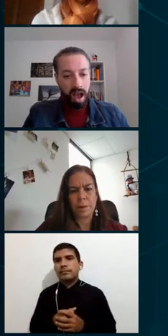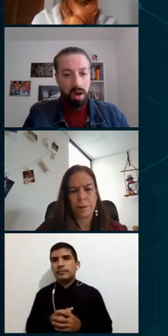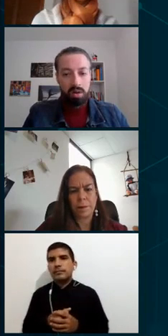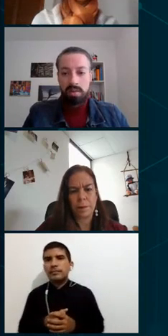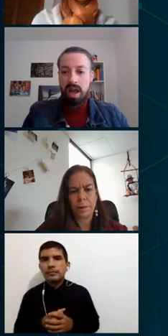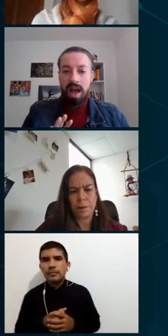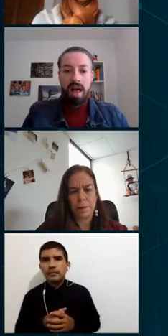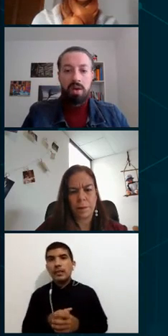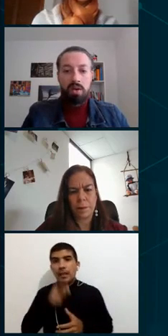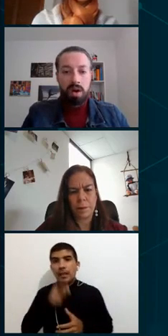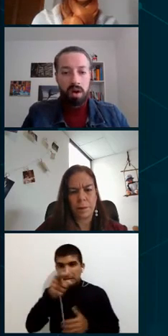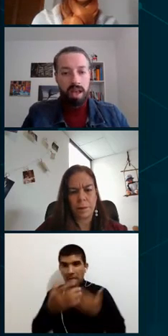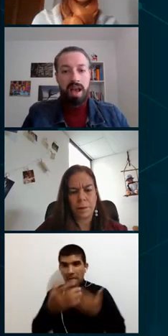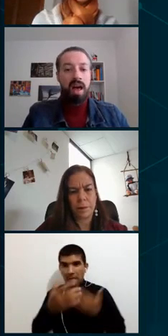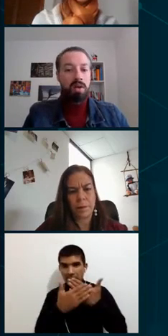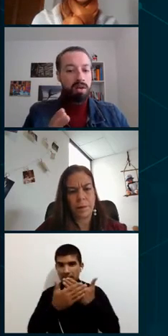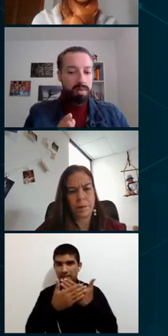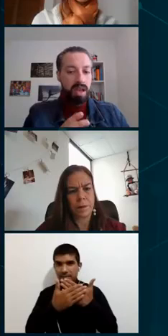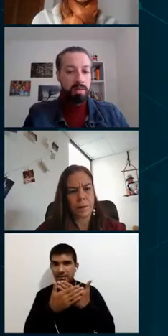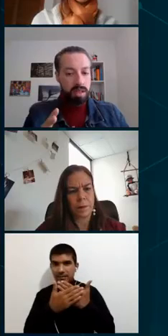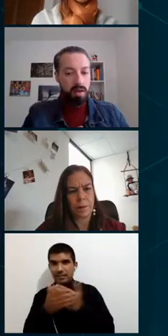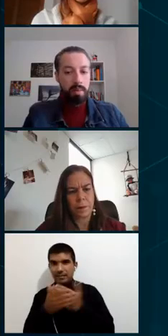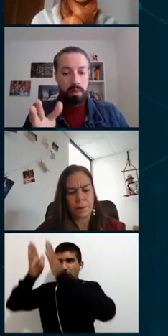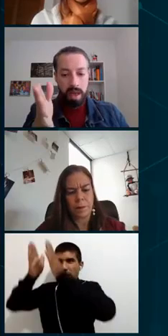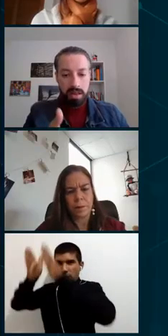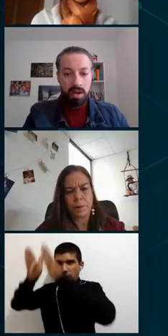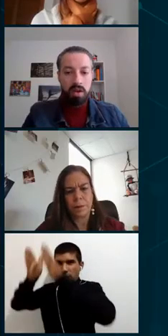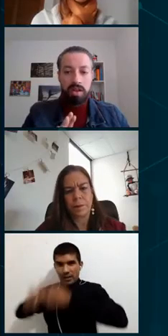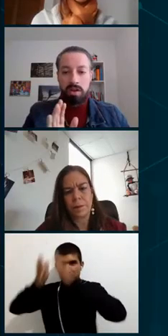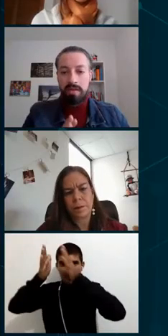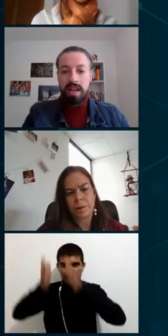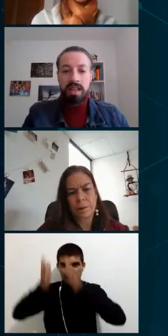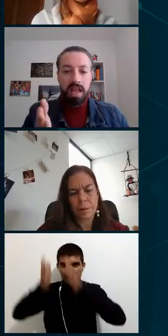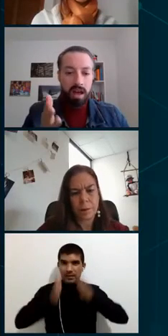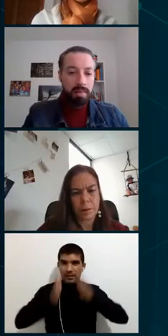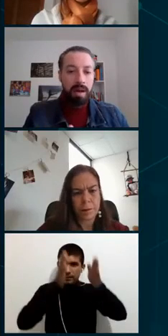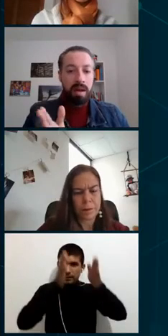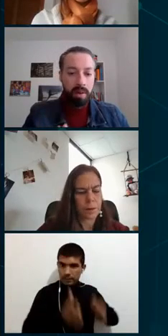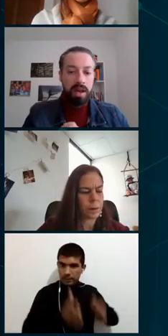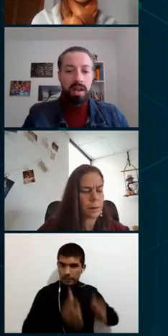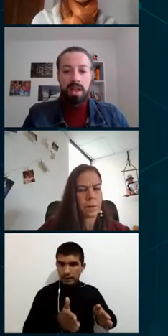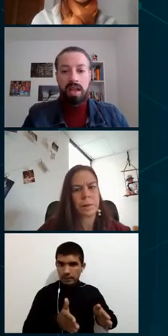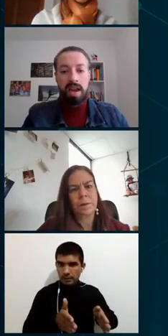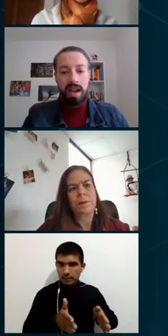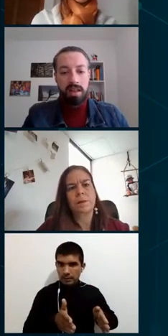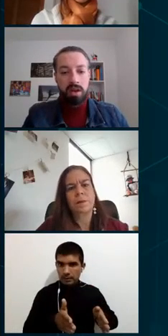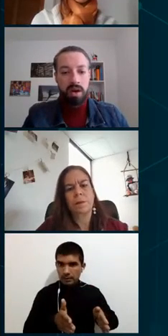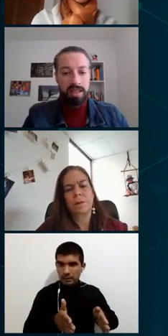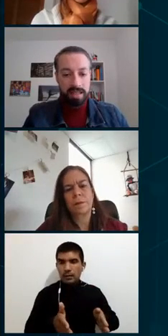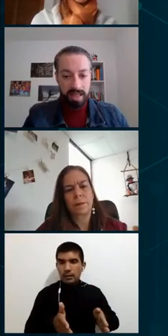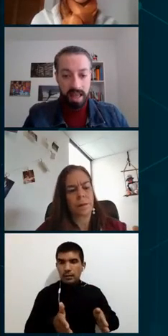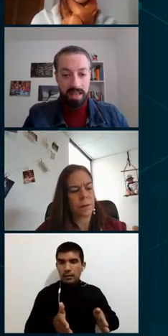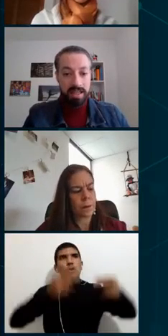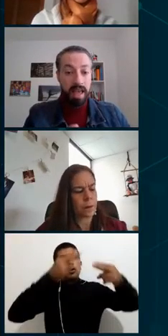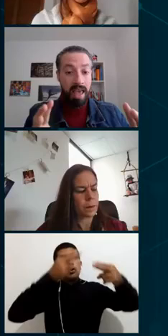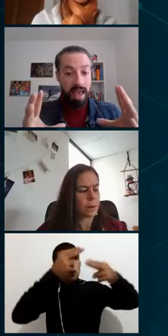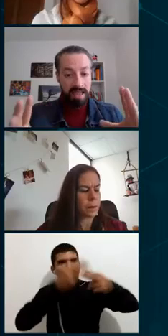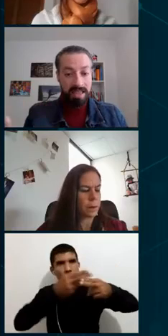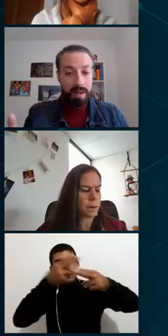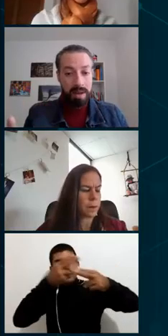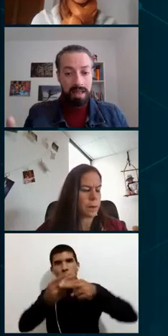en cada columna, cada uno, y cada uno digamos que se va apropiando de una filita para poder ir generando esas